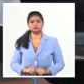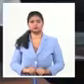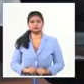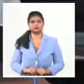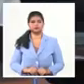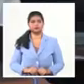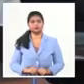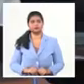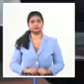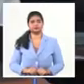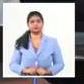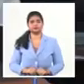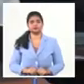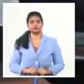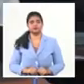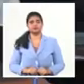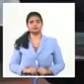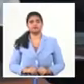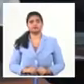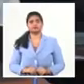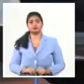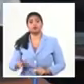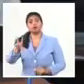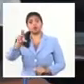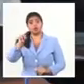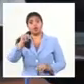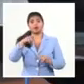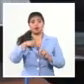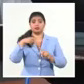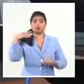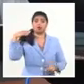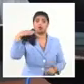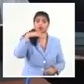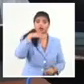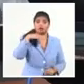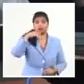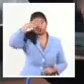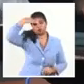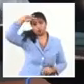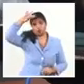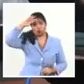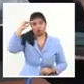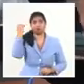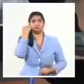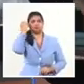como estamos hablando de nuevas inversiones, que estamos adquiriendo nuevas tecnologías. O sea, que ya no serían